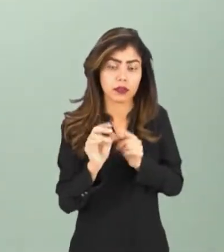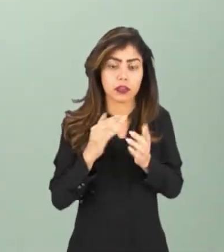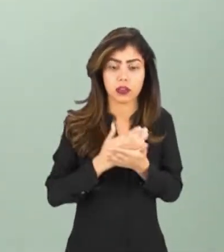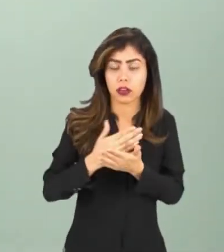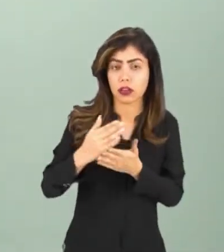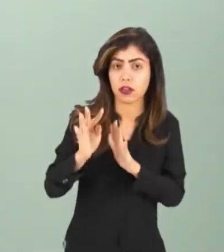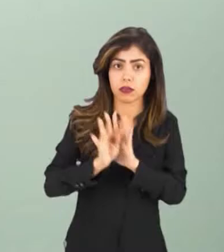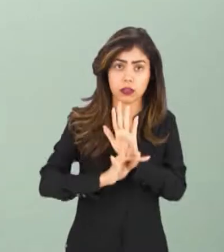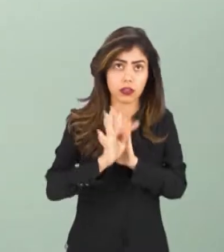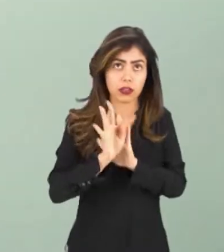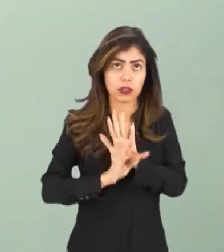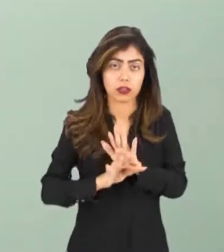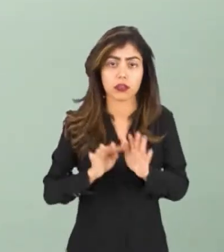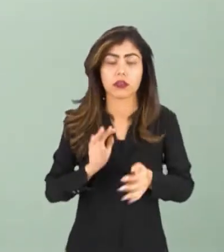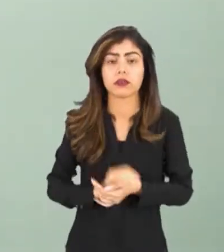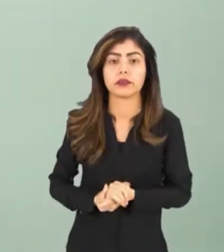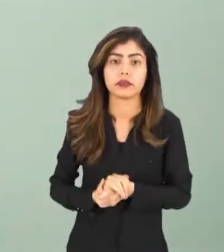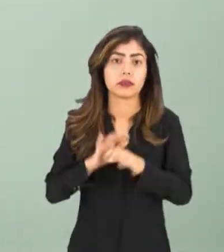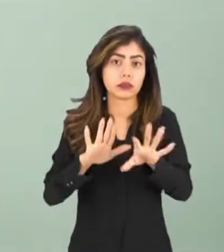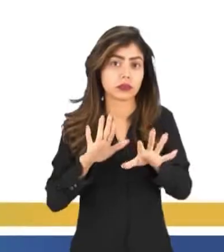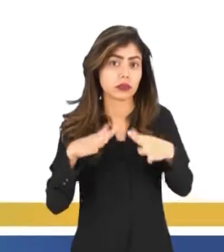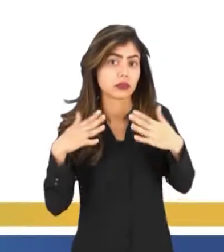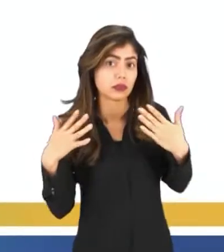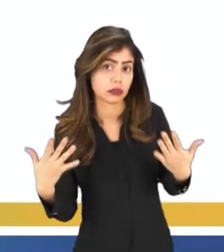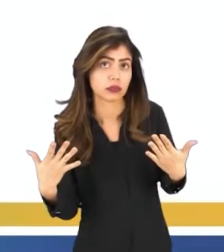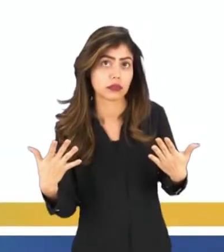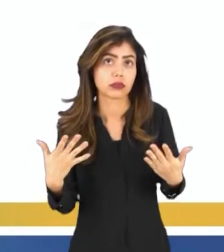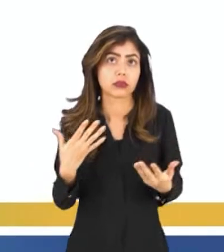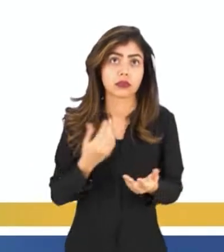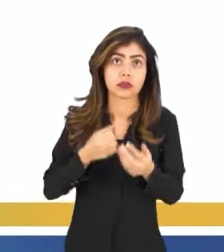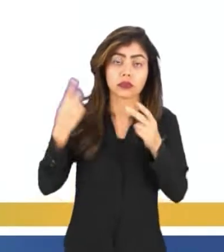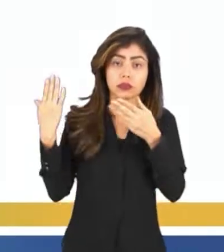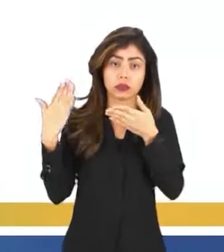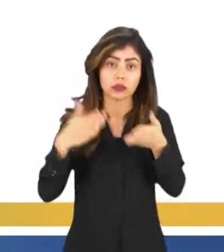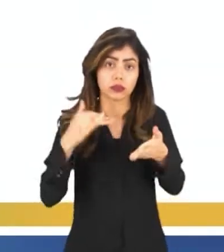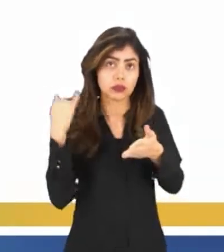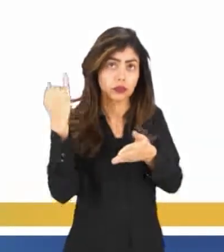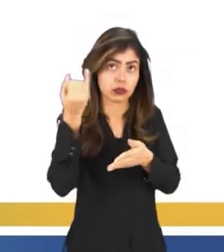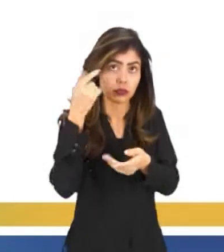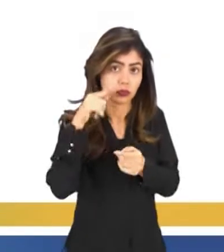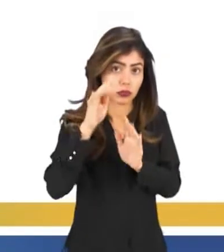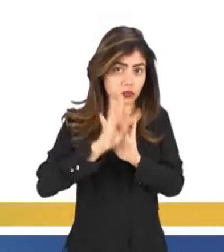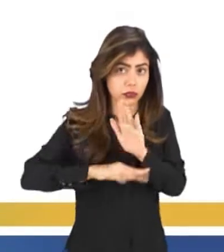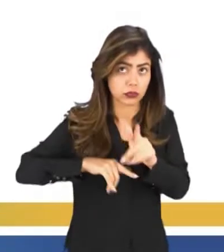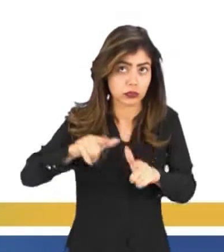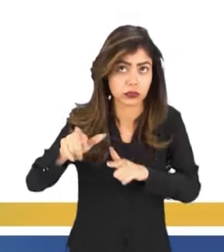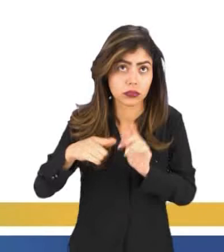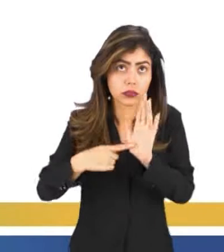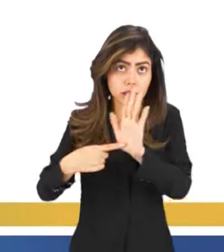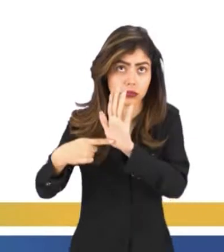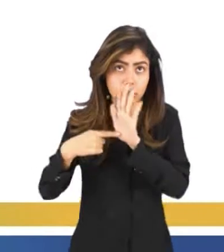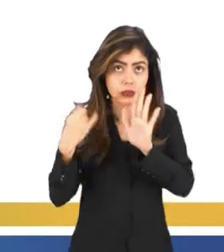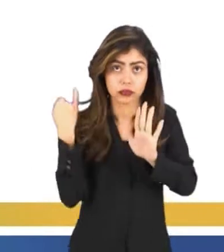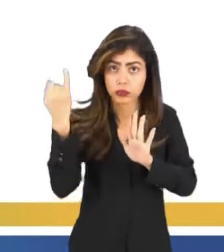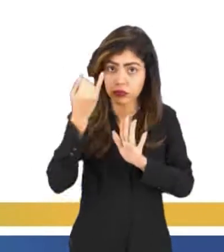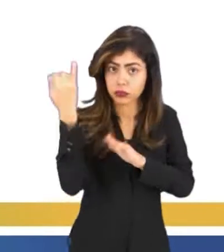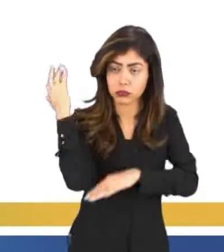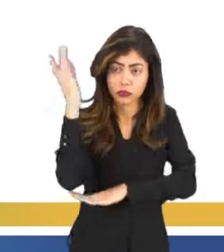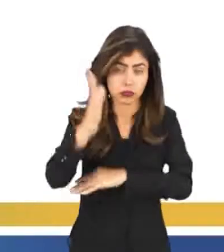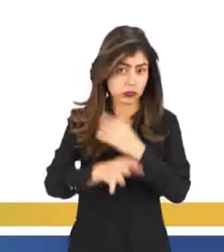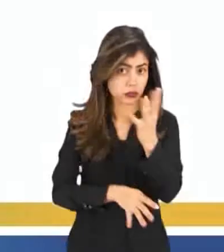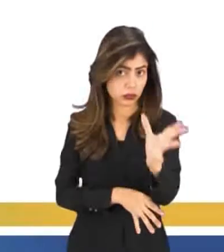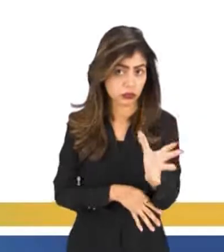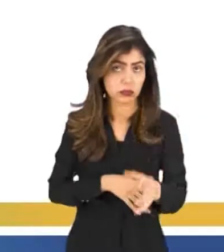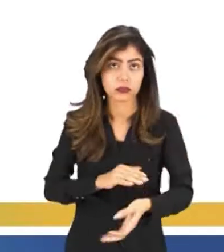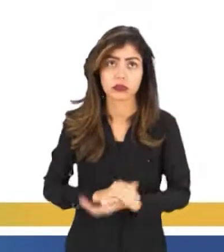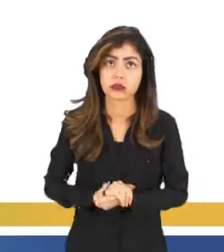aunque esto está en tu objetivo principal de este trabajo demostrar la importancia del medio